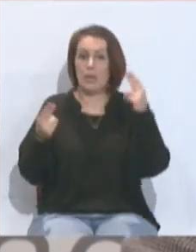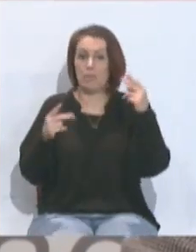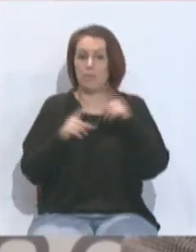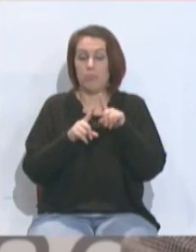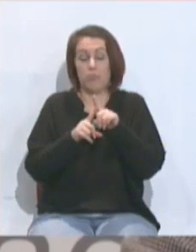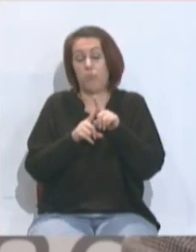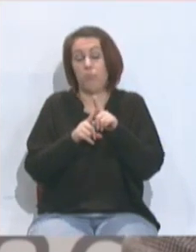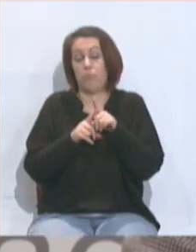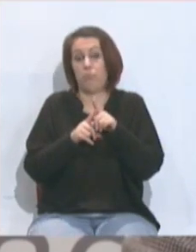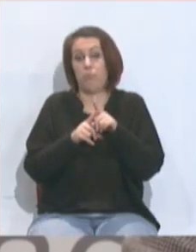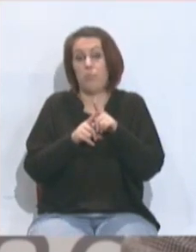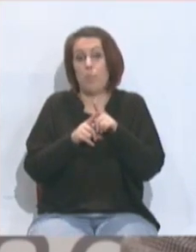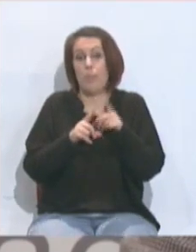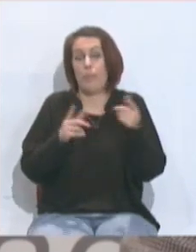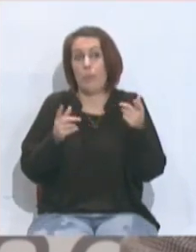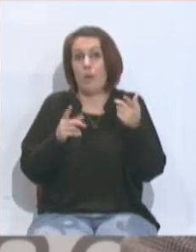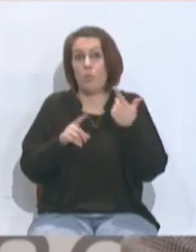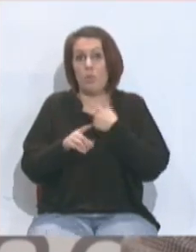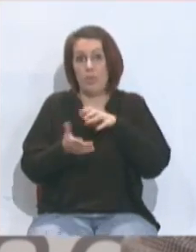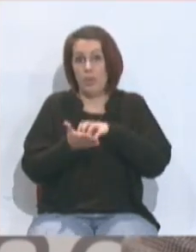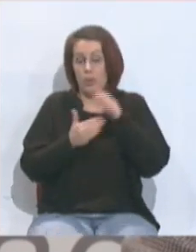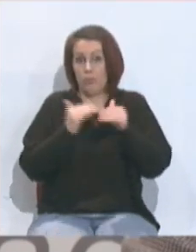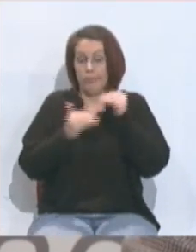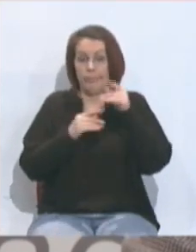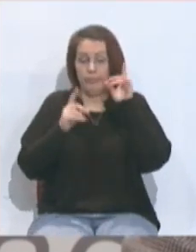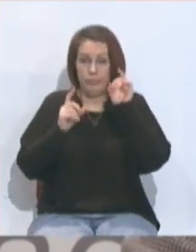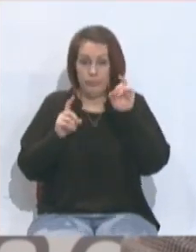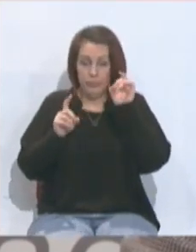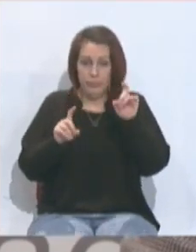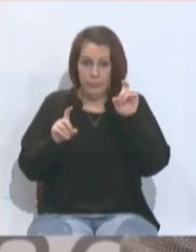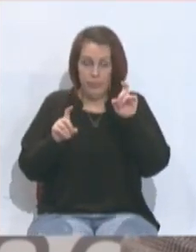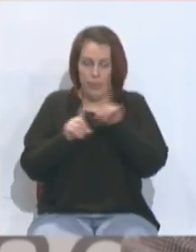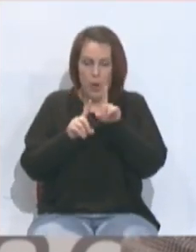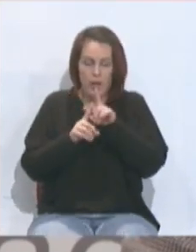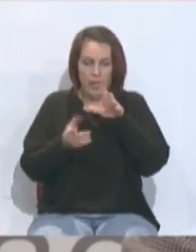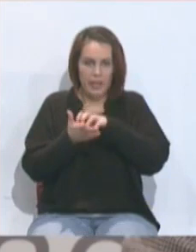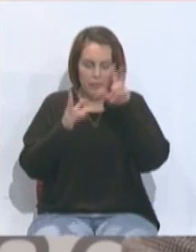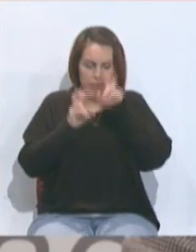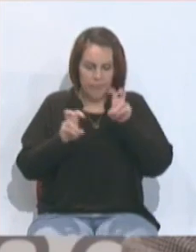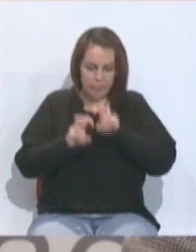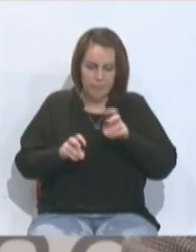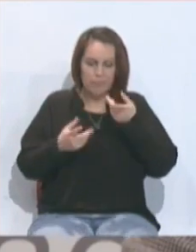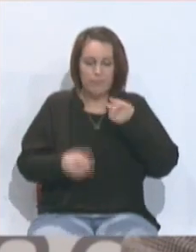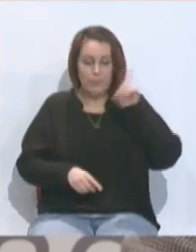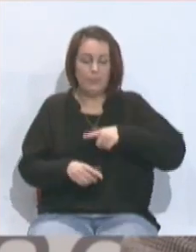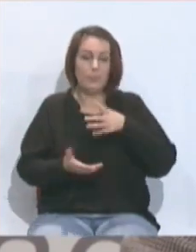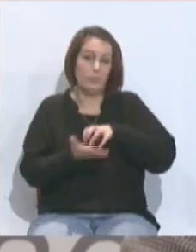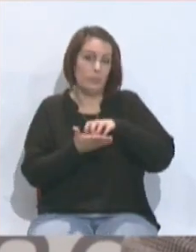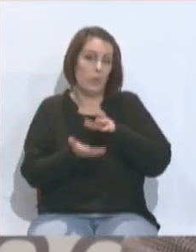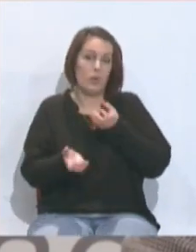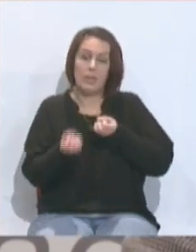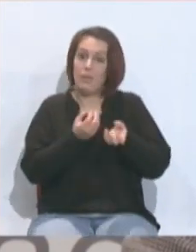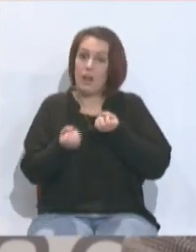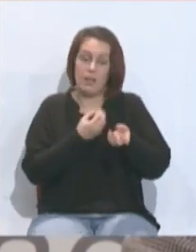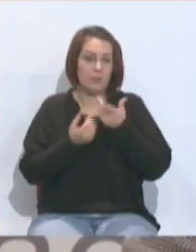no solamente es un centro superior de enseñanza, es un centro también de investigación, pero también es un centro de transferencia,